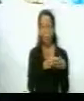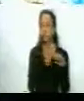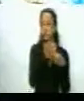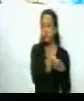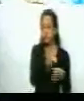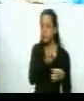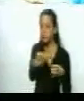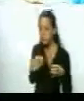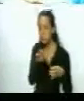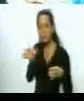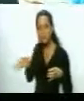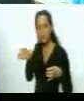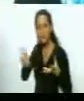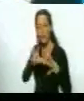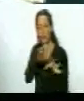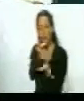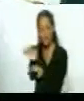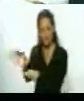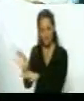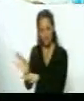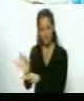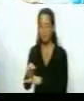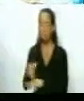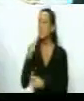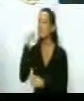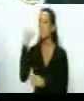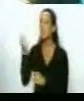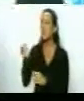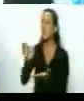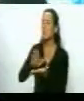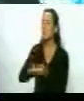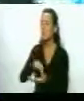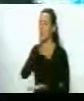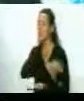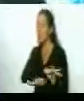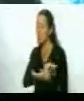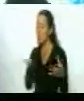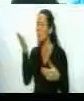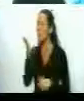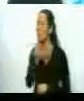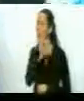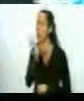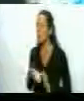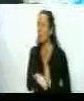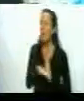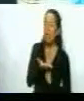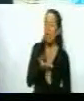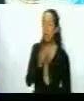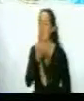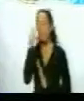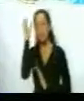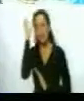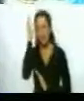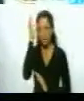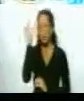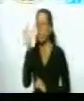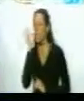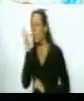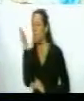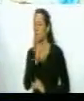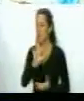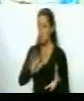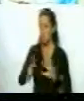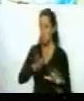estos últimos años. materia salarial el porcentaje lo va a determinar la asamblea, entre un 30% a un 40%? Nosotros vamos a